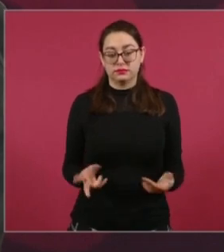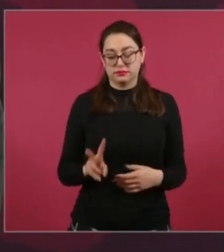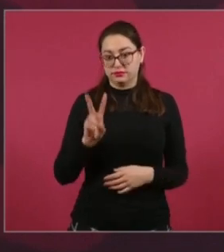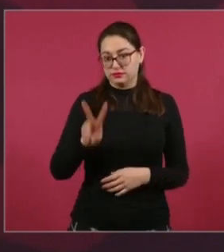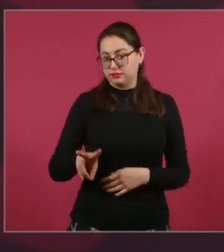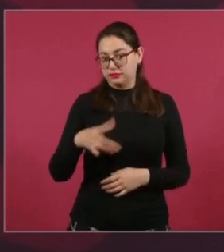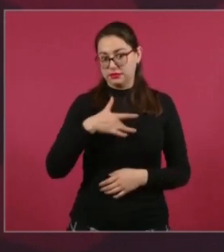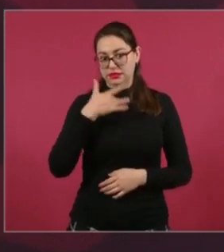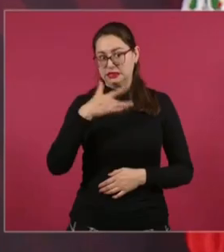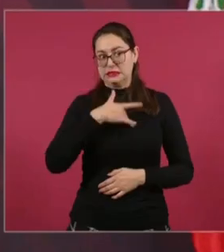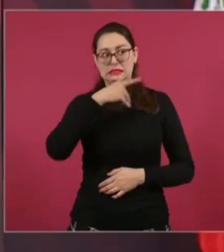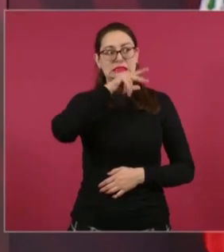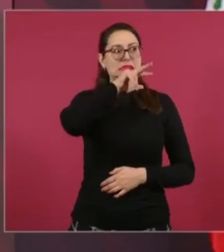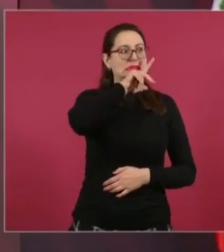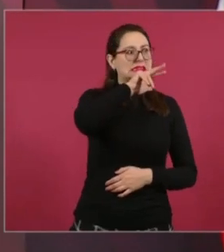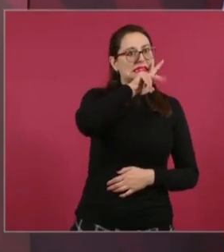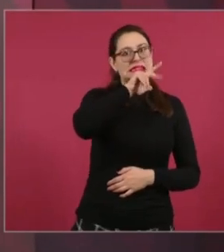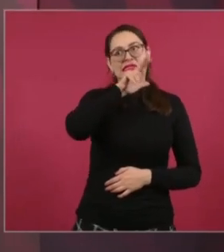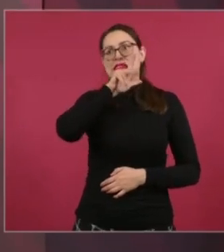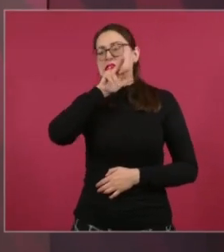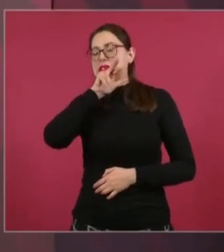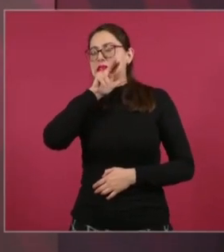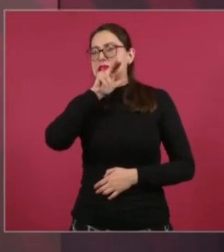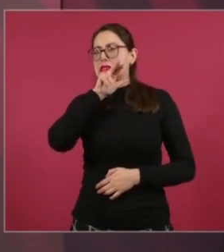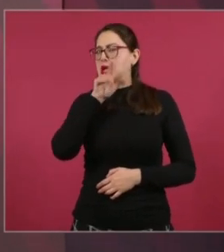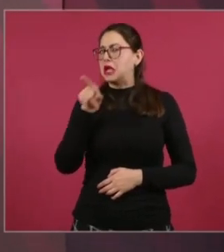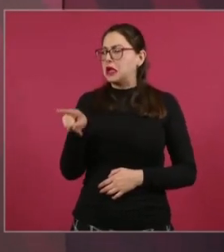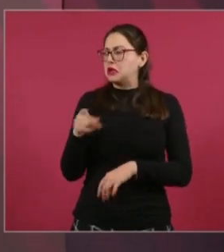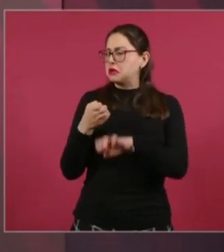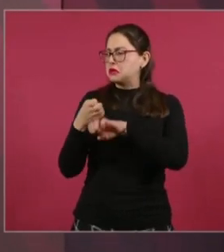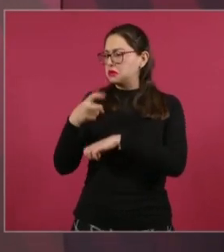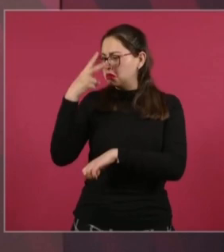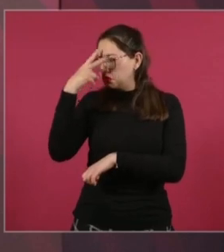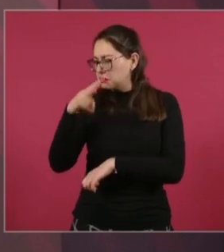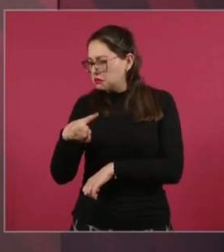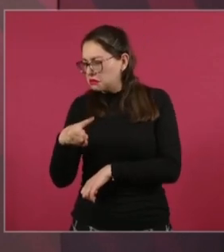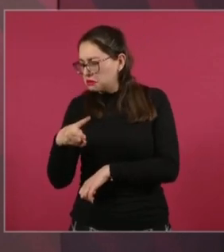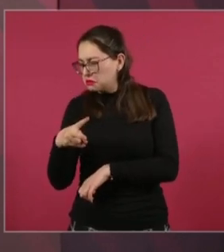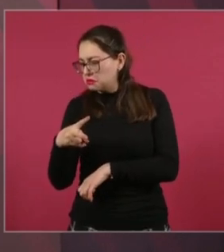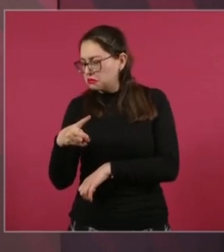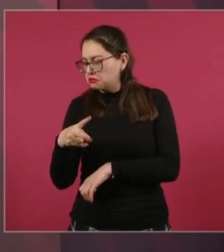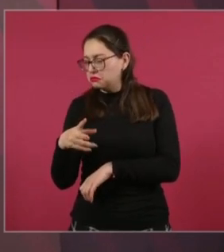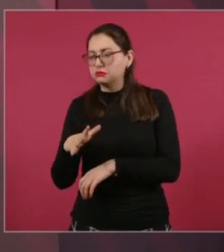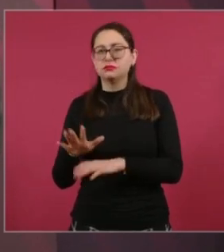de encima, me aligera la carga,